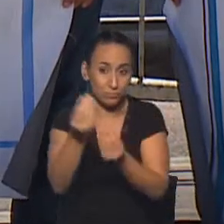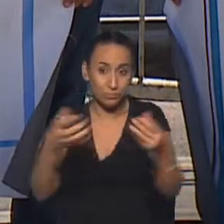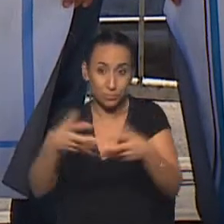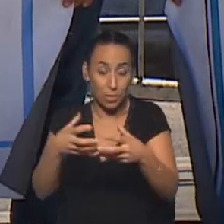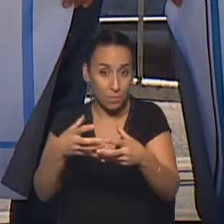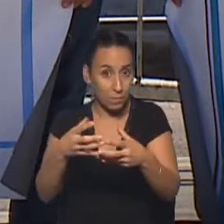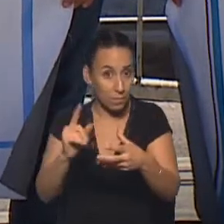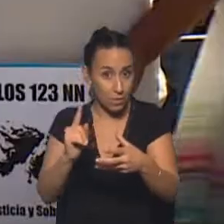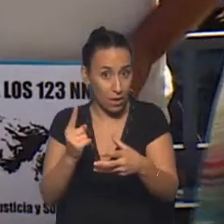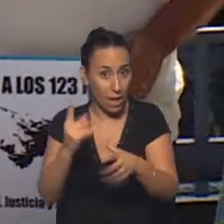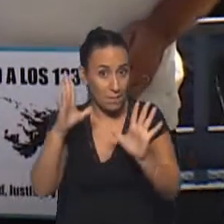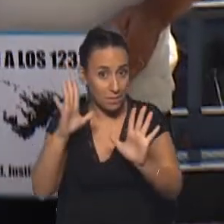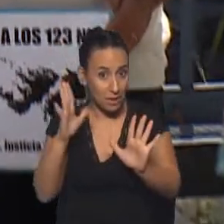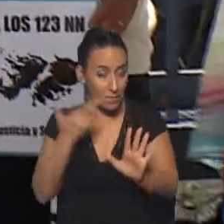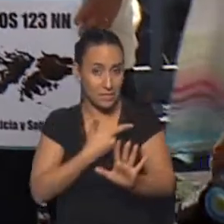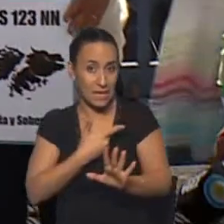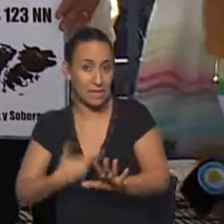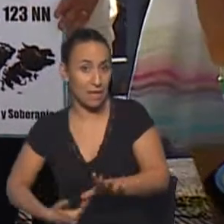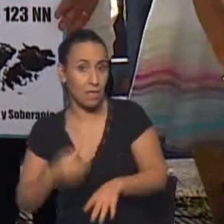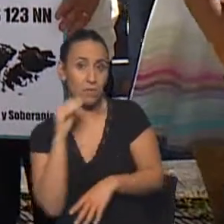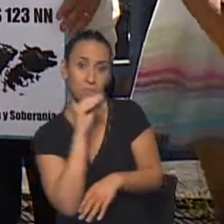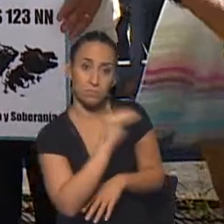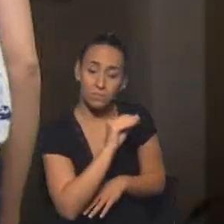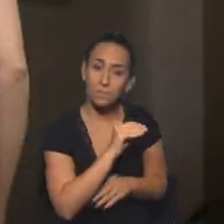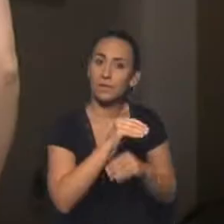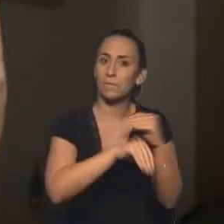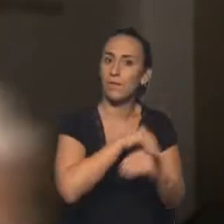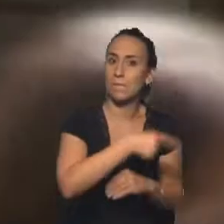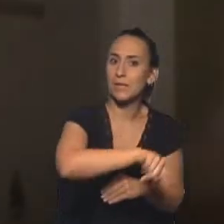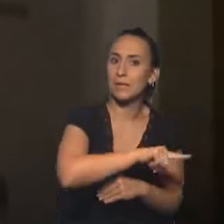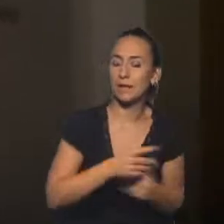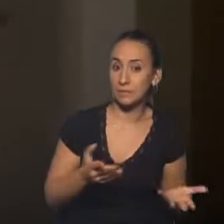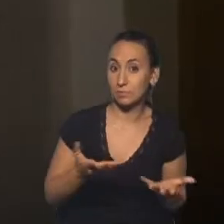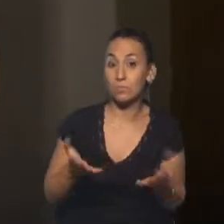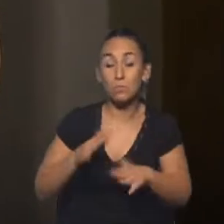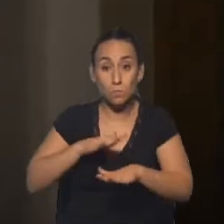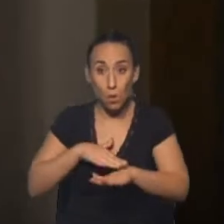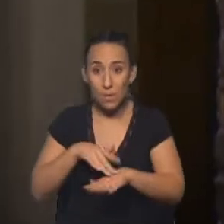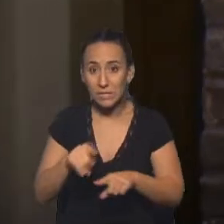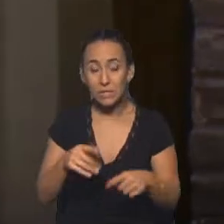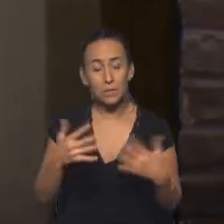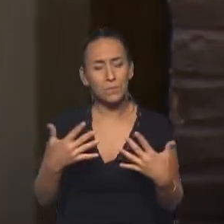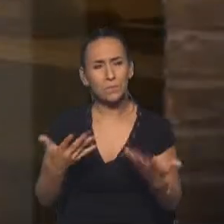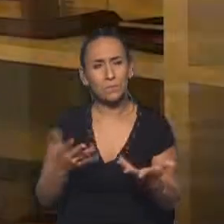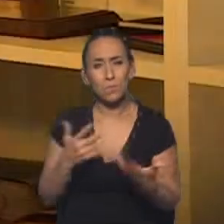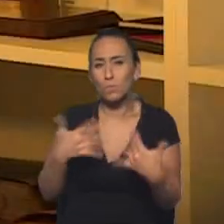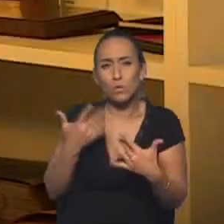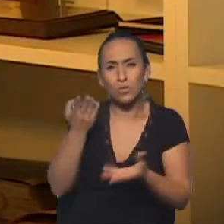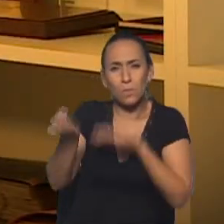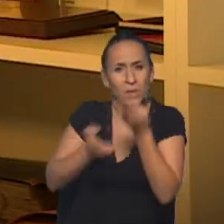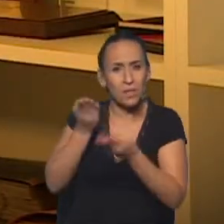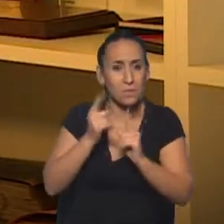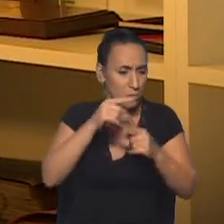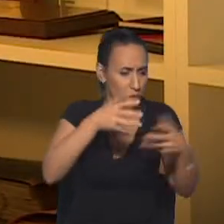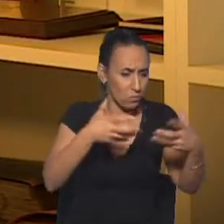que el Estado se acercaba. Entonces era un momento de extrema demanda por parte de las